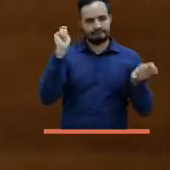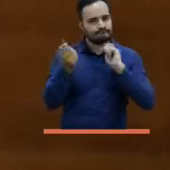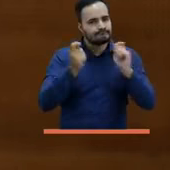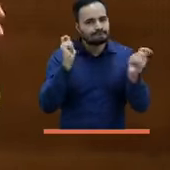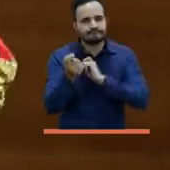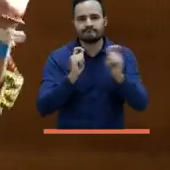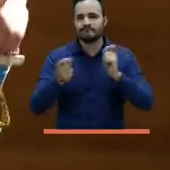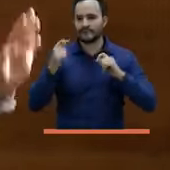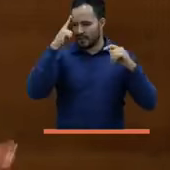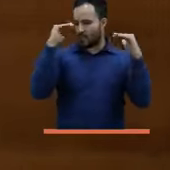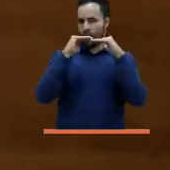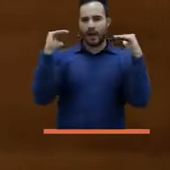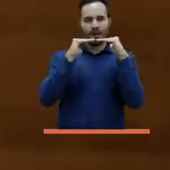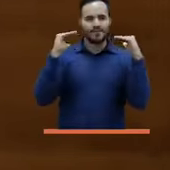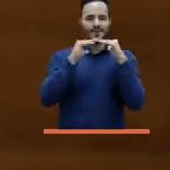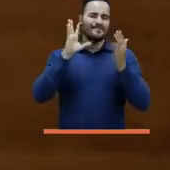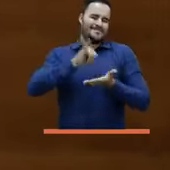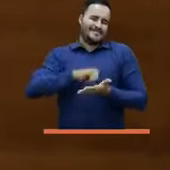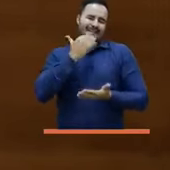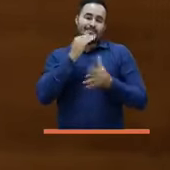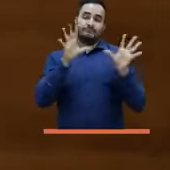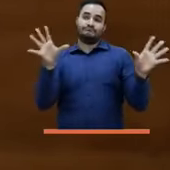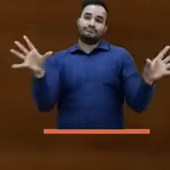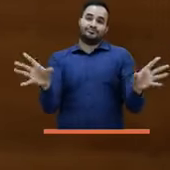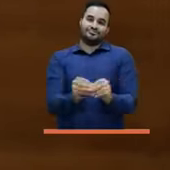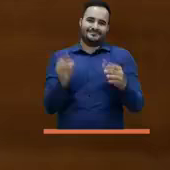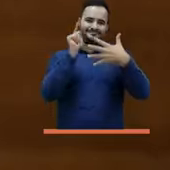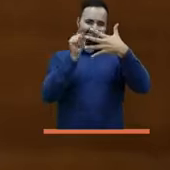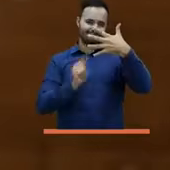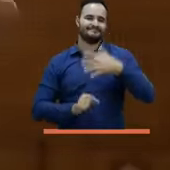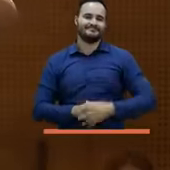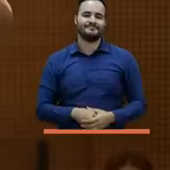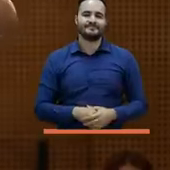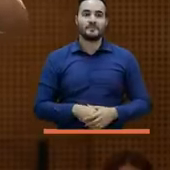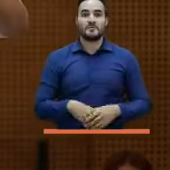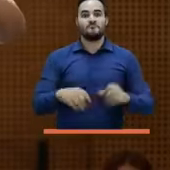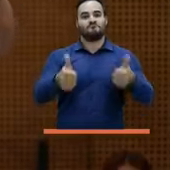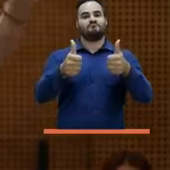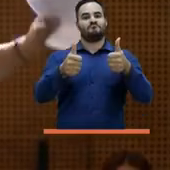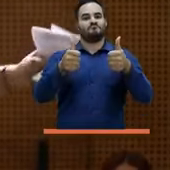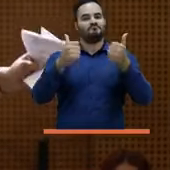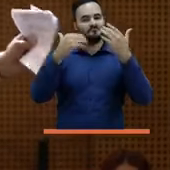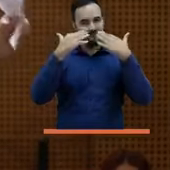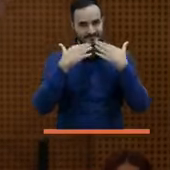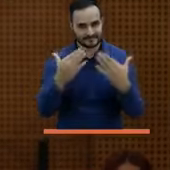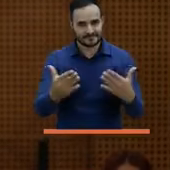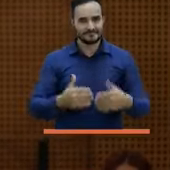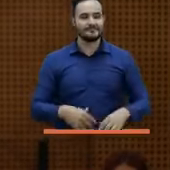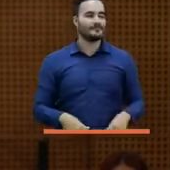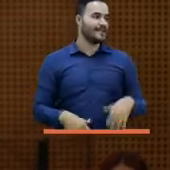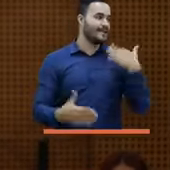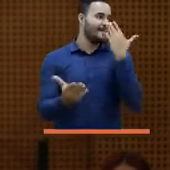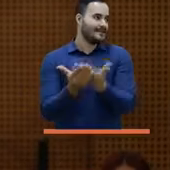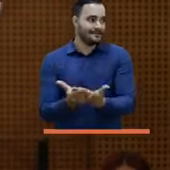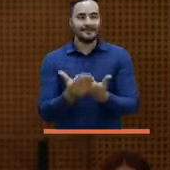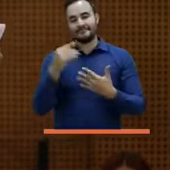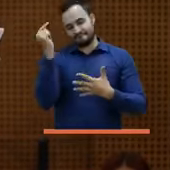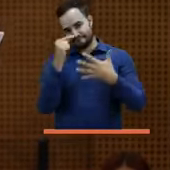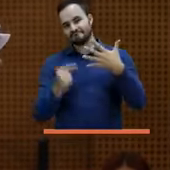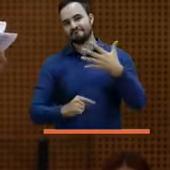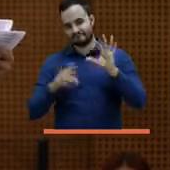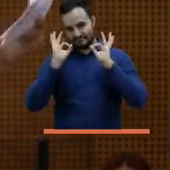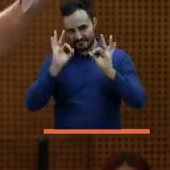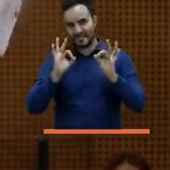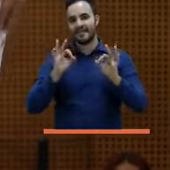propósito entonces son de esas acciones que podría resumir les vale muchas gracias entonces acá tú también pones un reto y que un poco bien y también lo